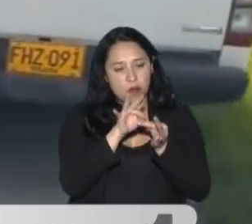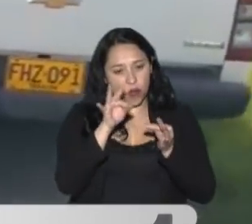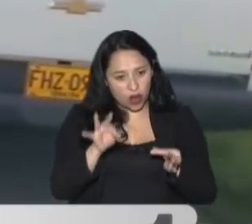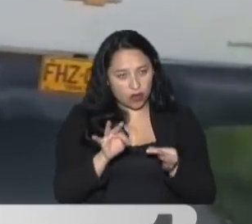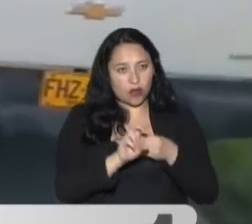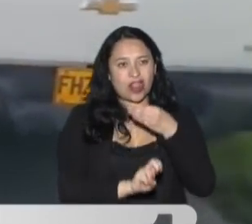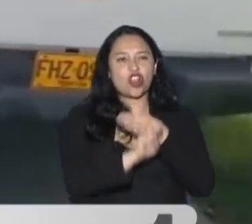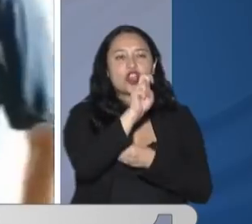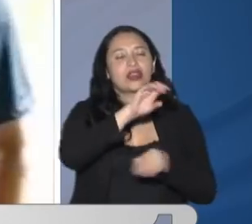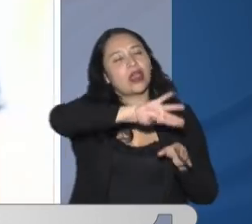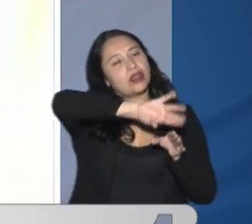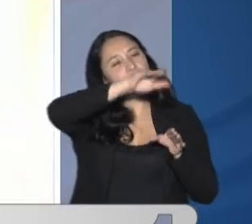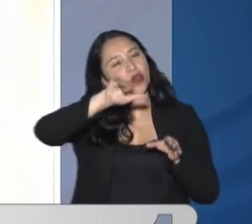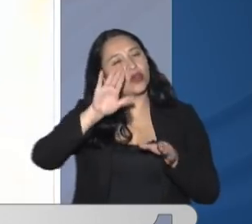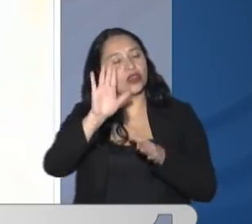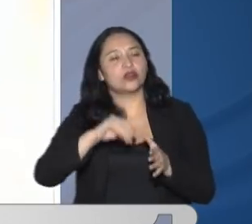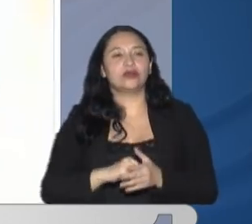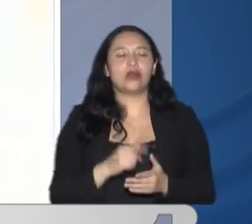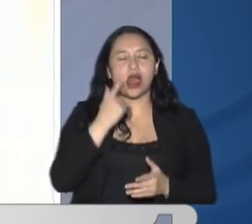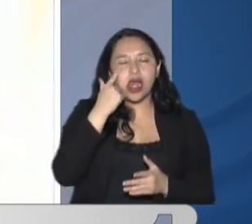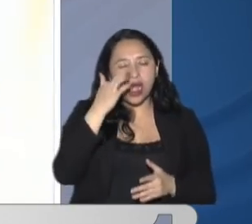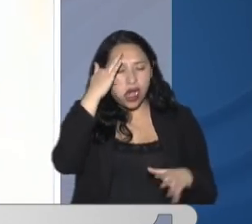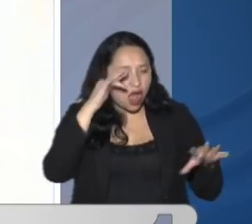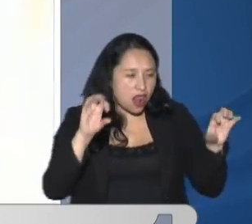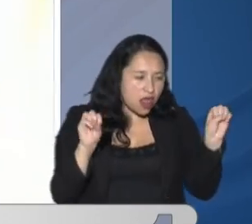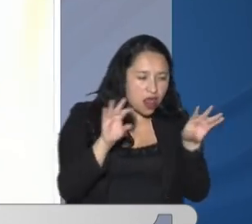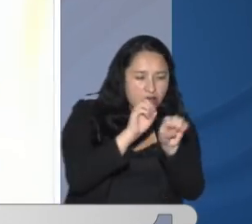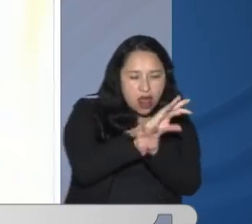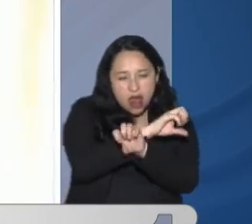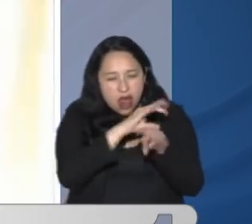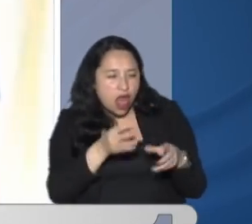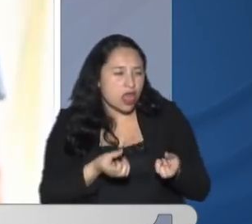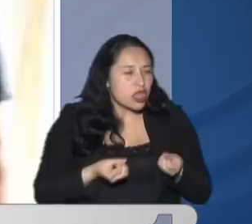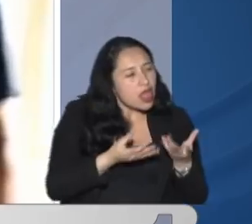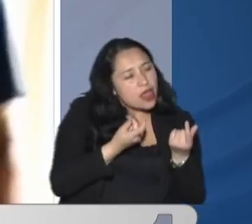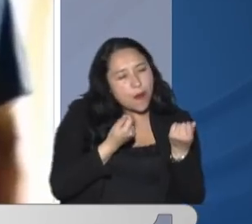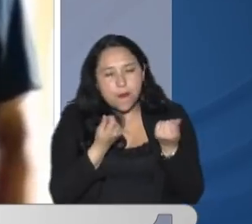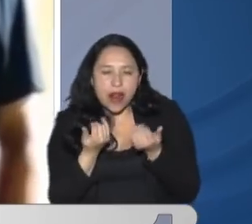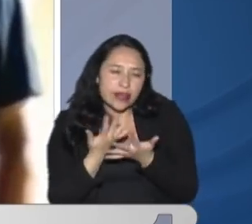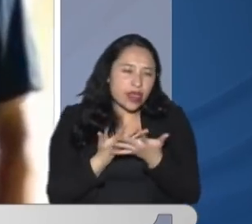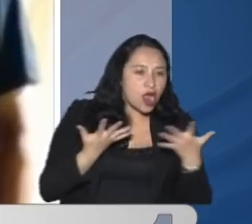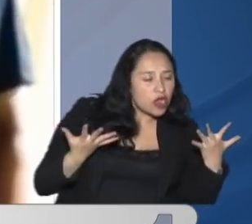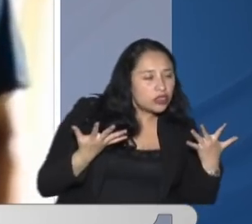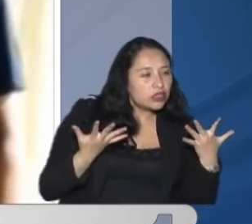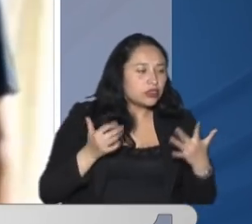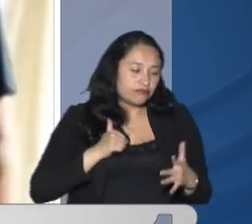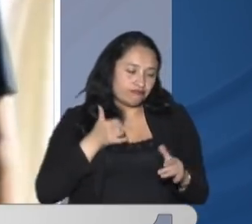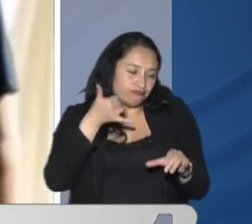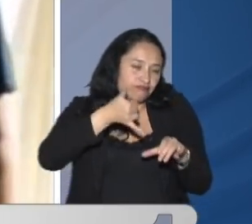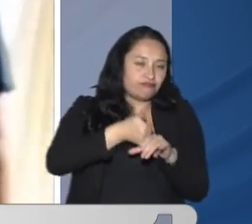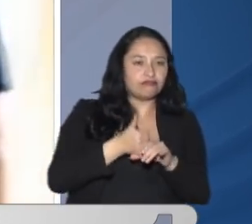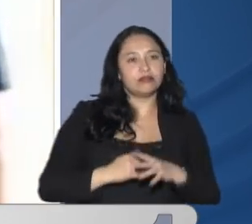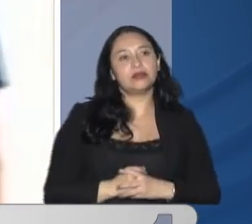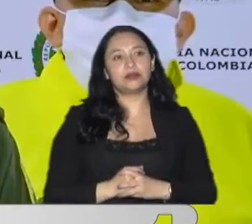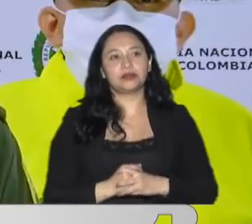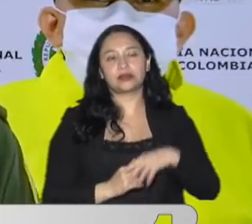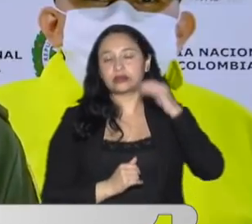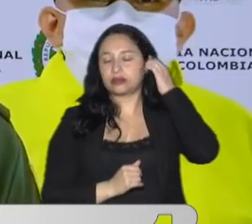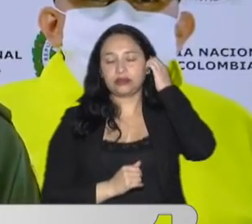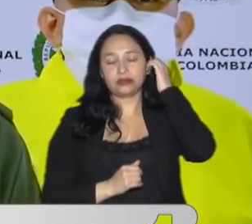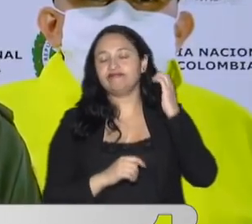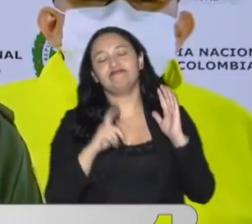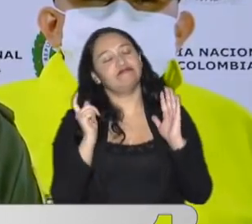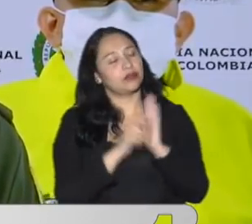de Antioquia. Se valieron de engaños entregándole cosas materiales y así poder accederlo carnalmente. Los cuales en varias